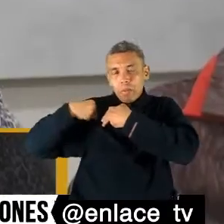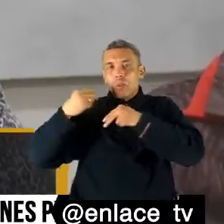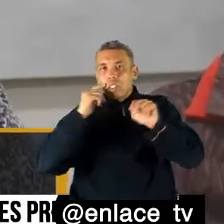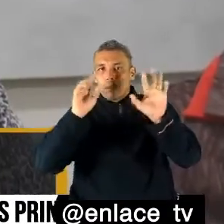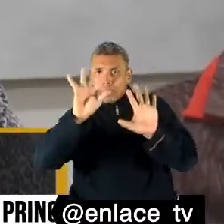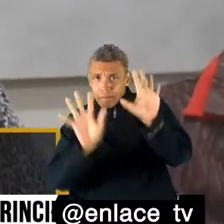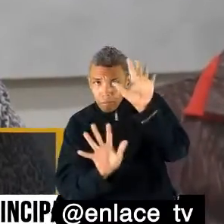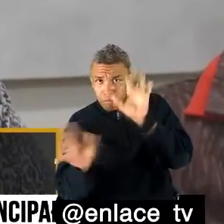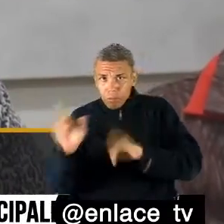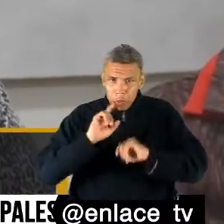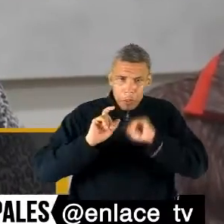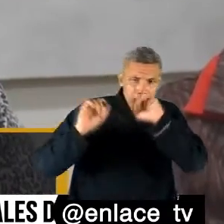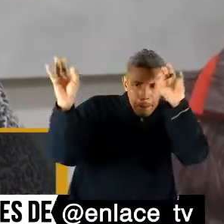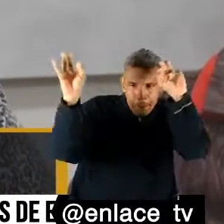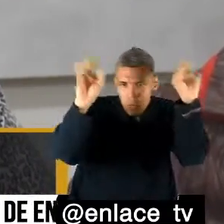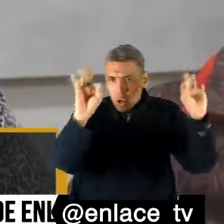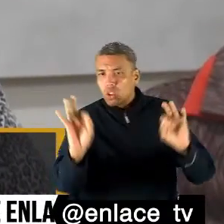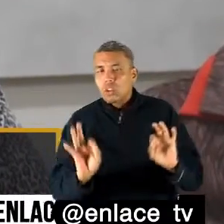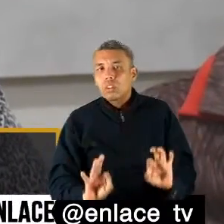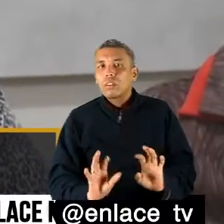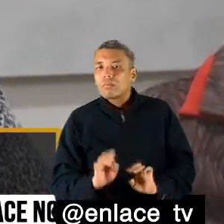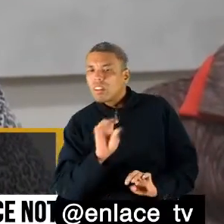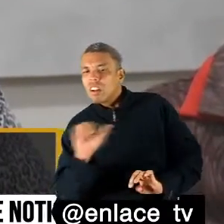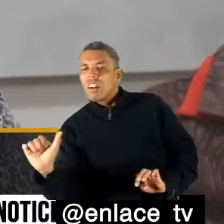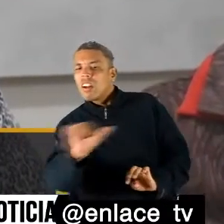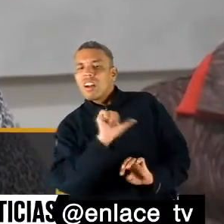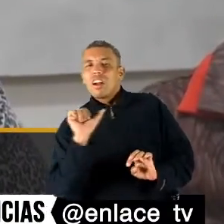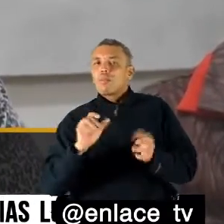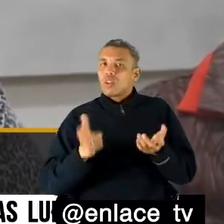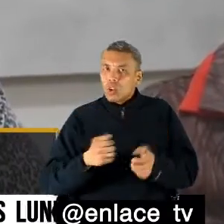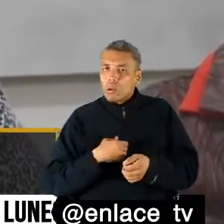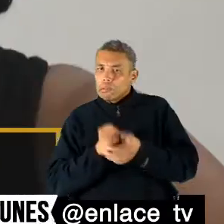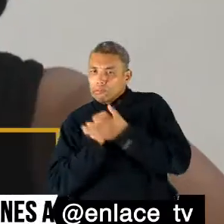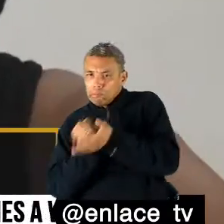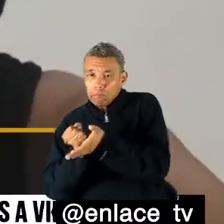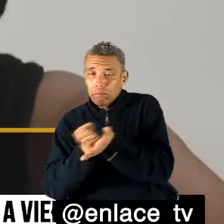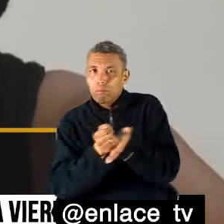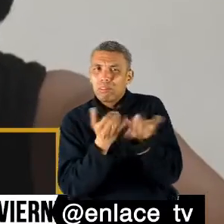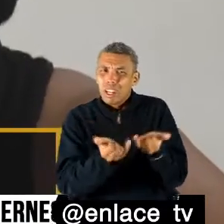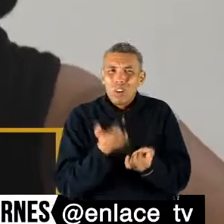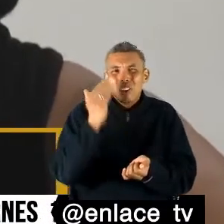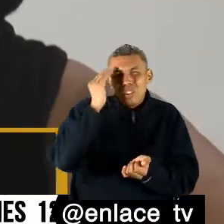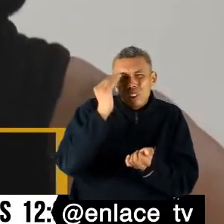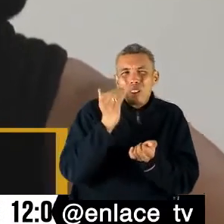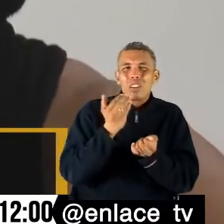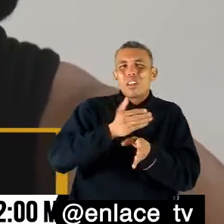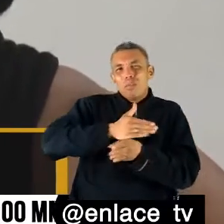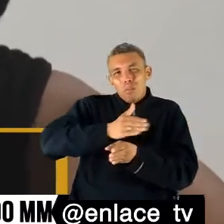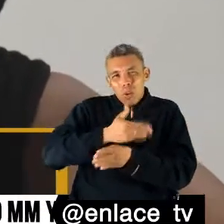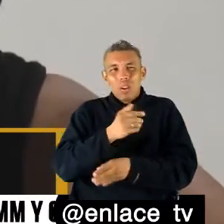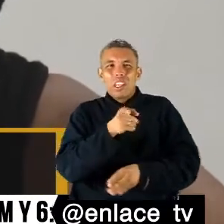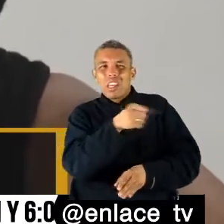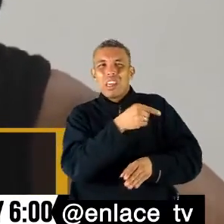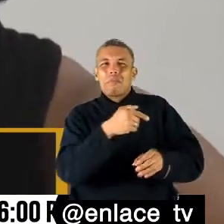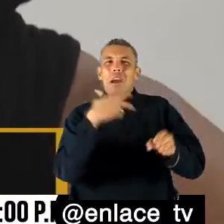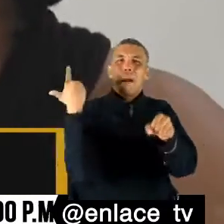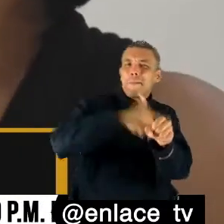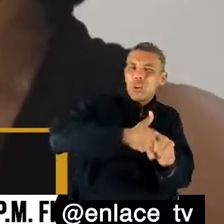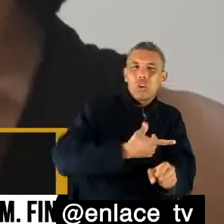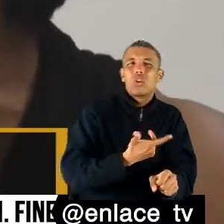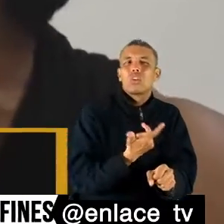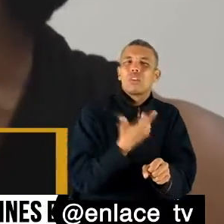espacio representa las necesidades e intereses del género en la ciudad, teniendo en cuenta las problemáticas y ventajas que surgen en su entorno. La sesión del